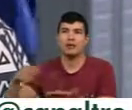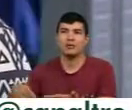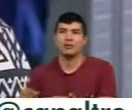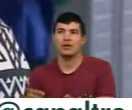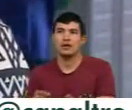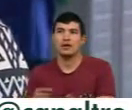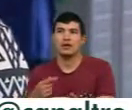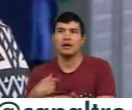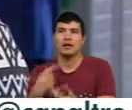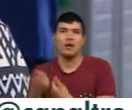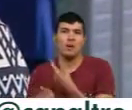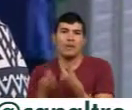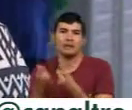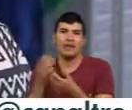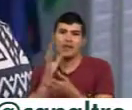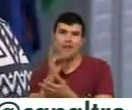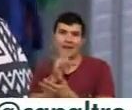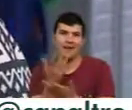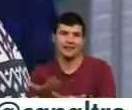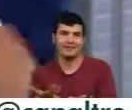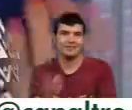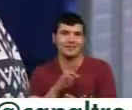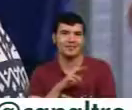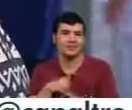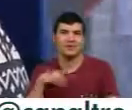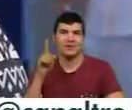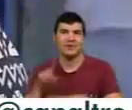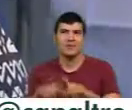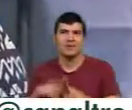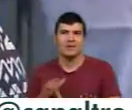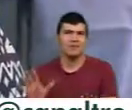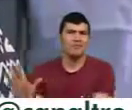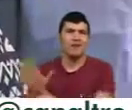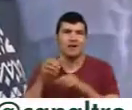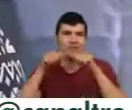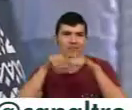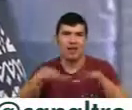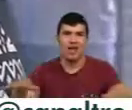vía comercial. No hemos podido mostrarnos.